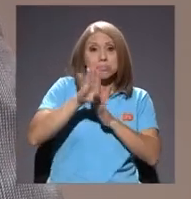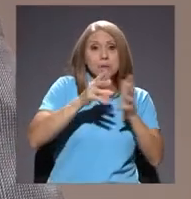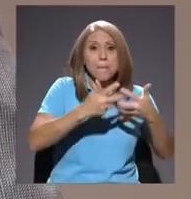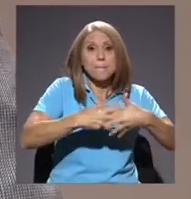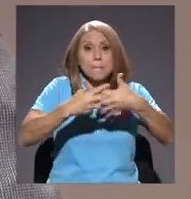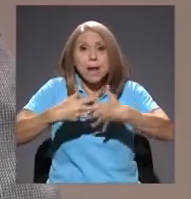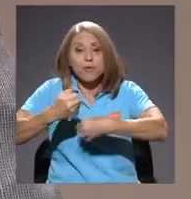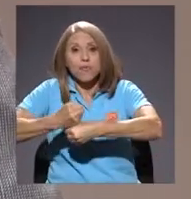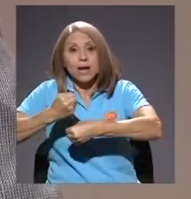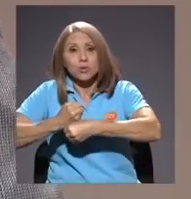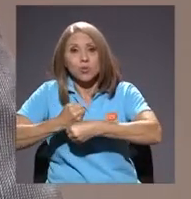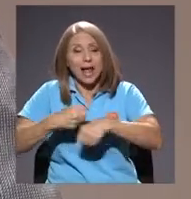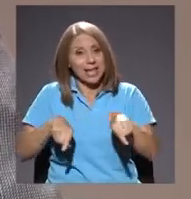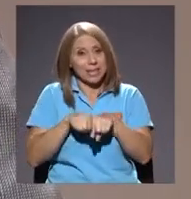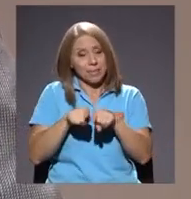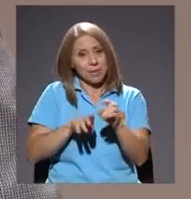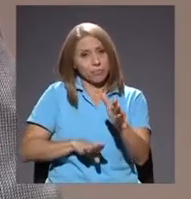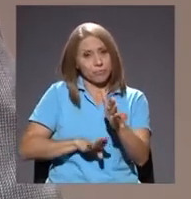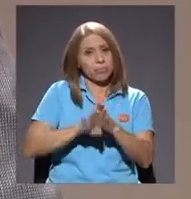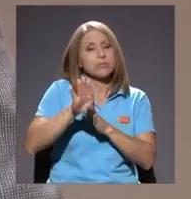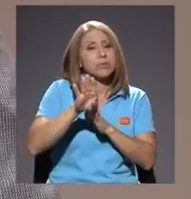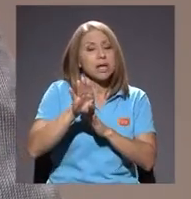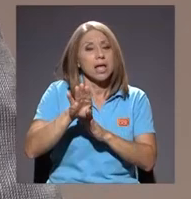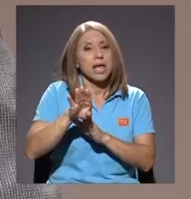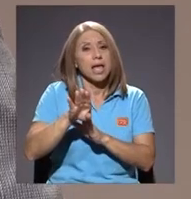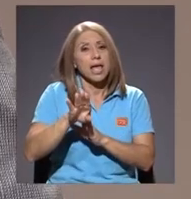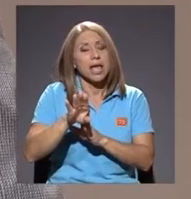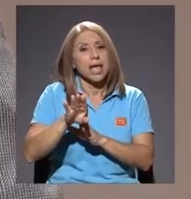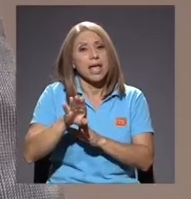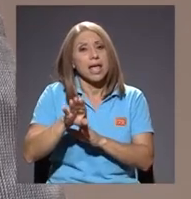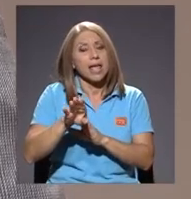repunte un repunte en el tema este